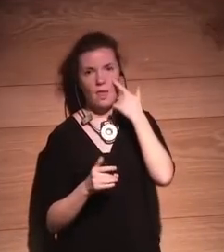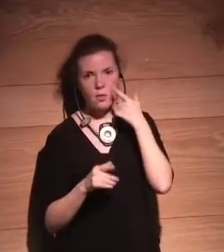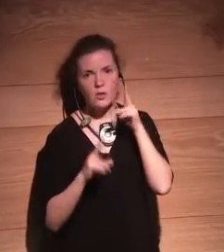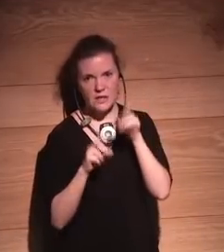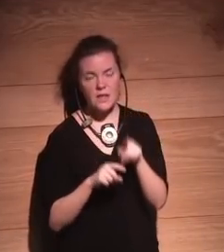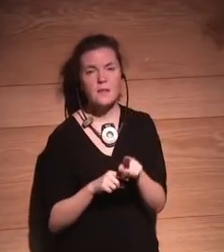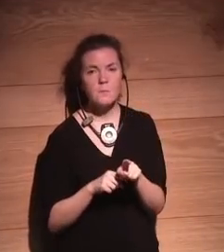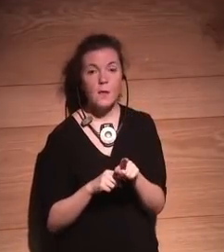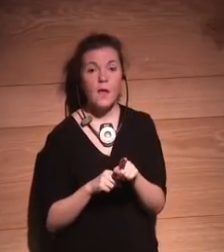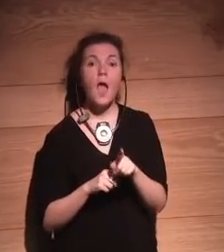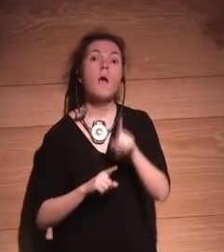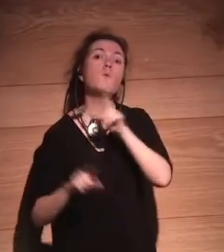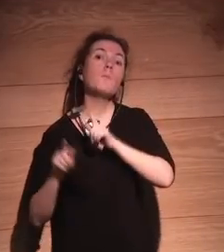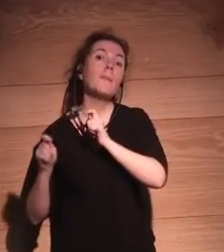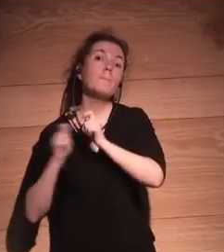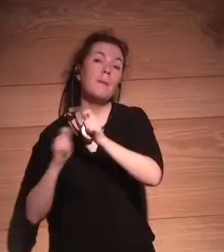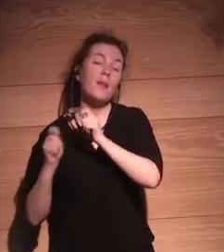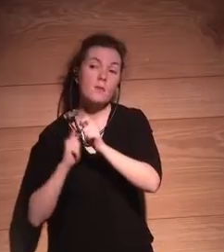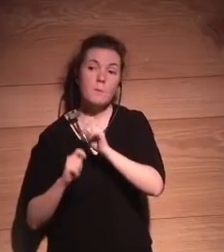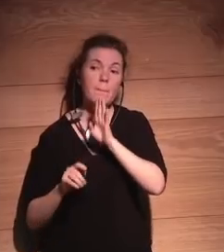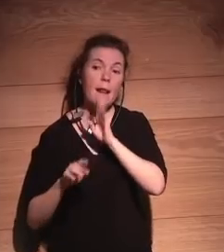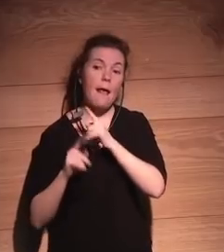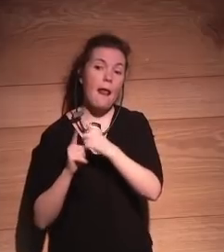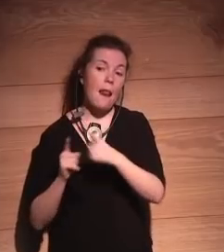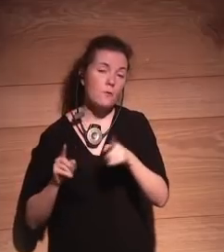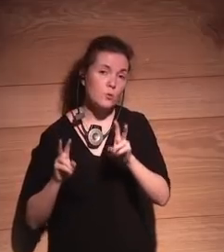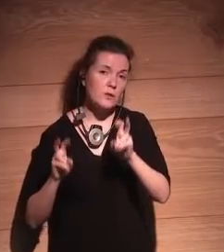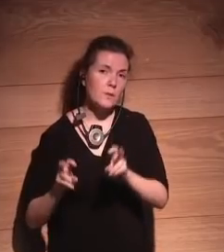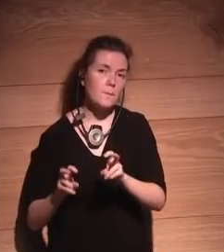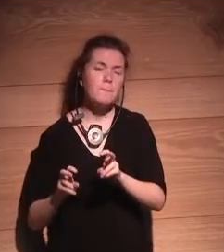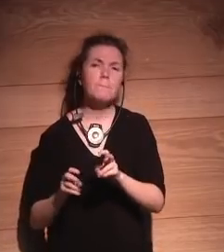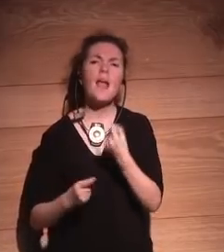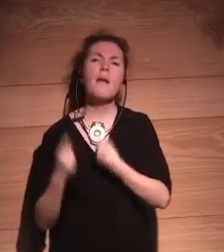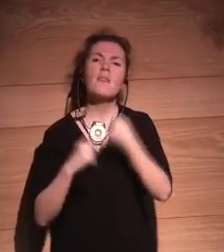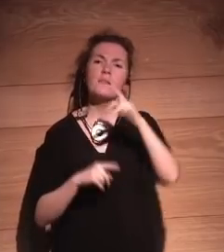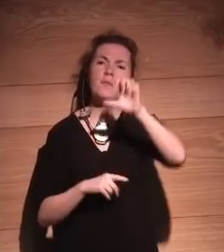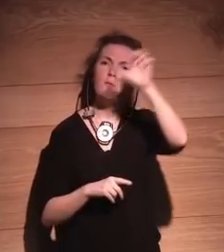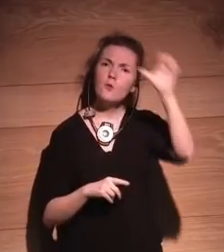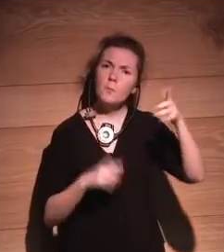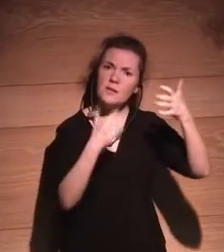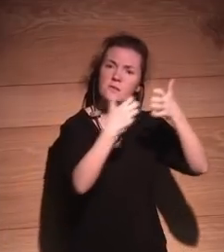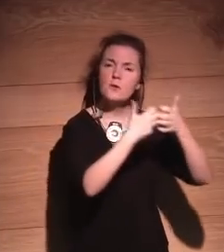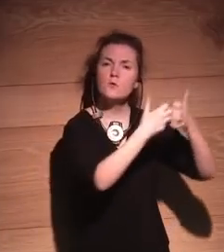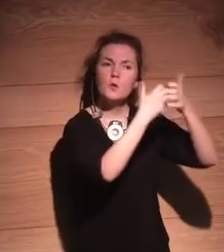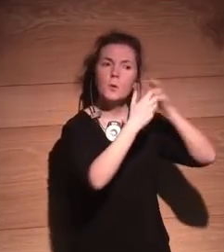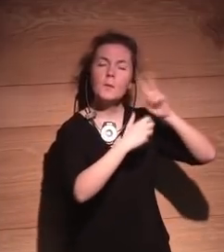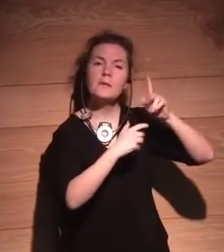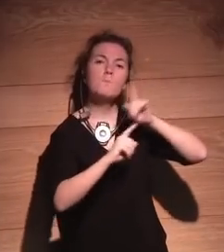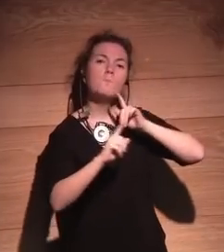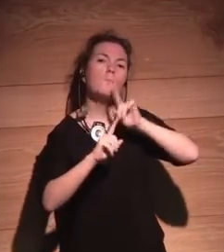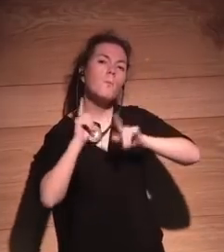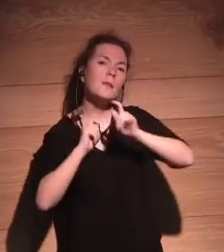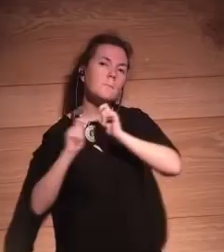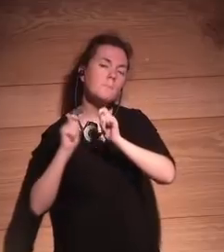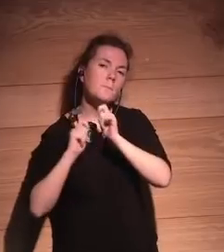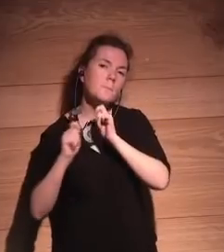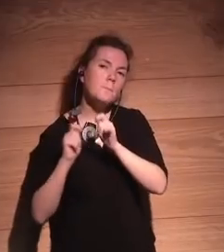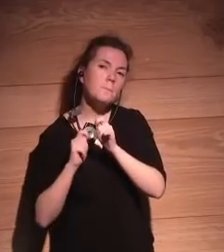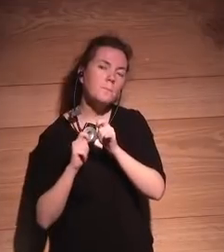¿eh? Y los problemas del periodismo, por extender lo que tú dices, algunas veces también desde Europa y desde Estados Unidos vemos problemas del periodismo